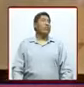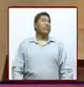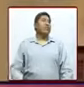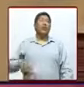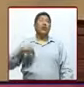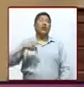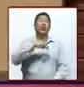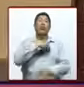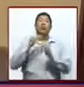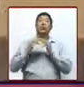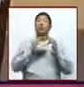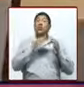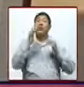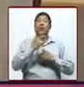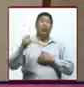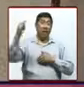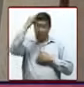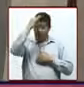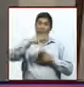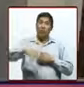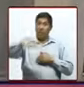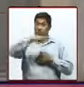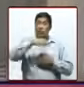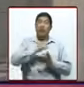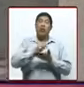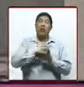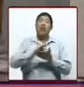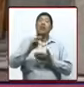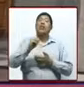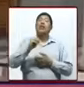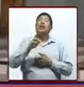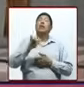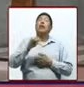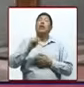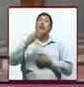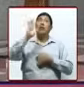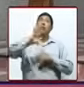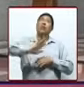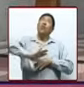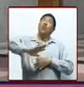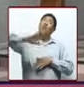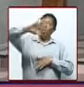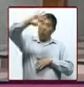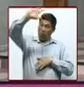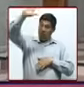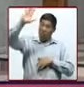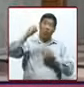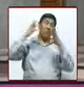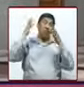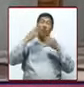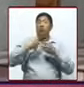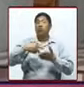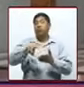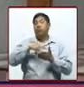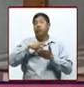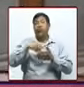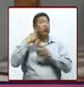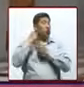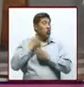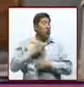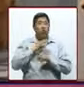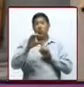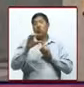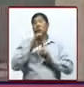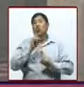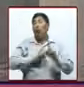Y estamos en la ciudad del Alto, en la parroquia Santa María de Los Ángeles, en el frontis, porque va a ser este espacio de mucho folclore y mucha cultura. Vamos a